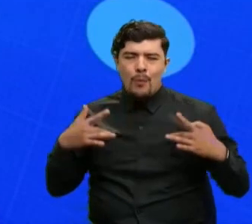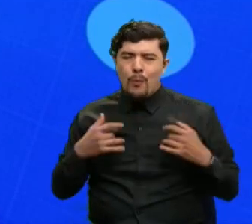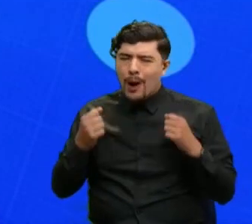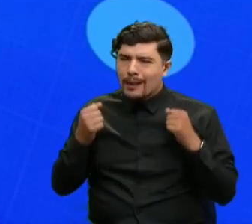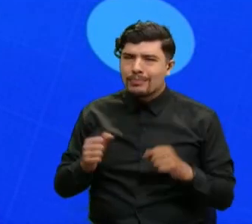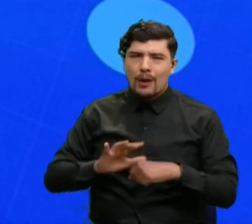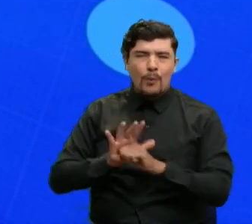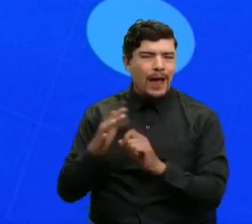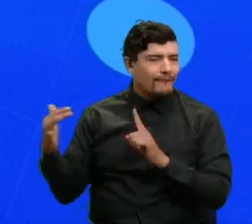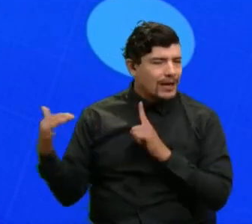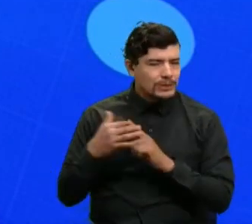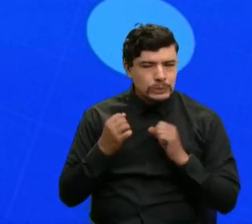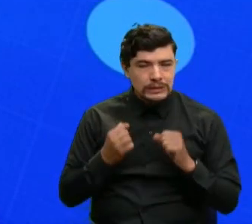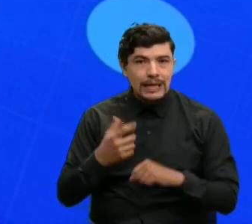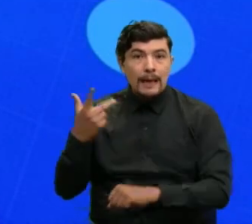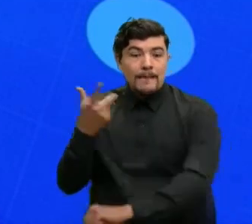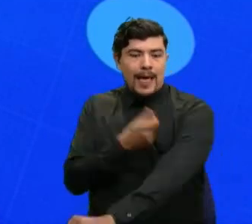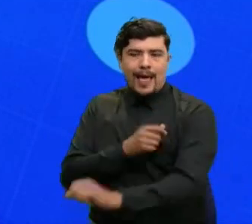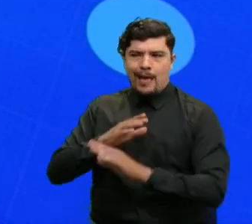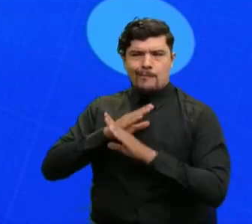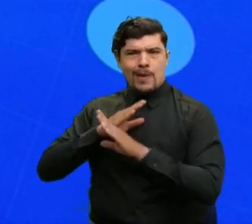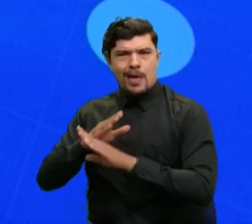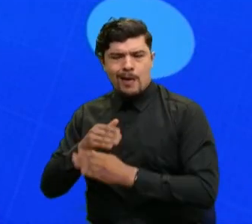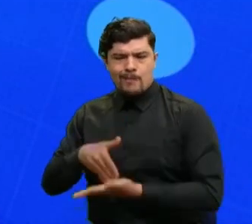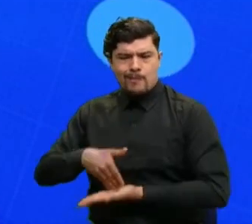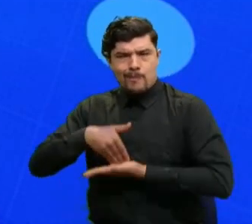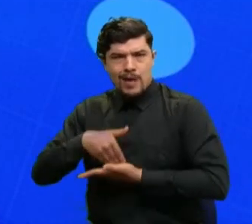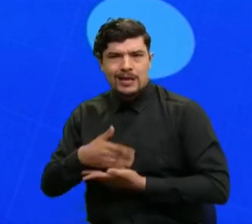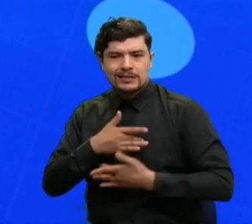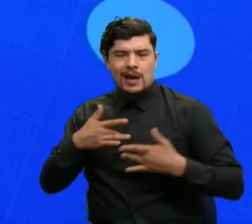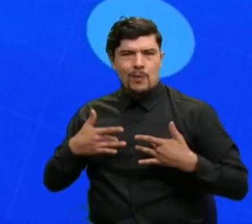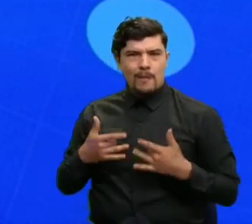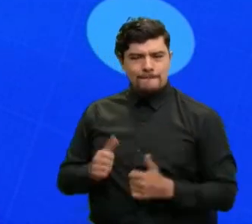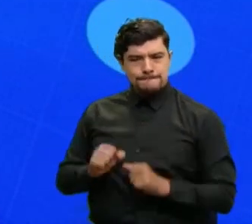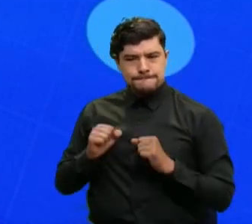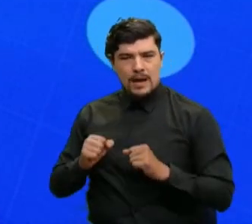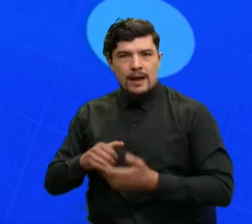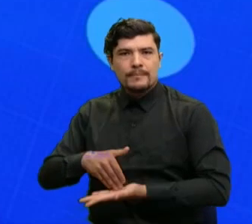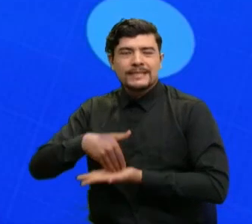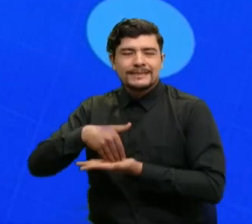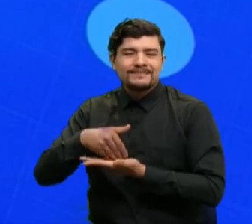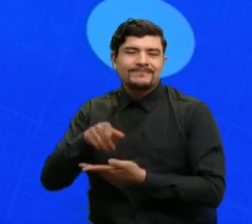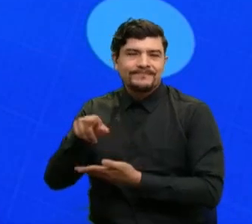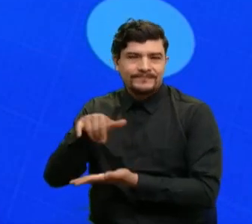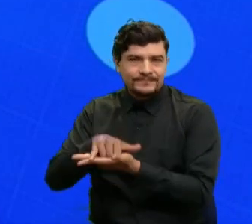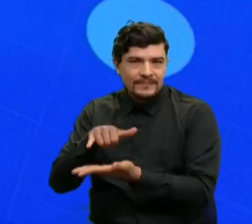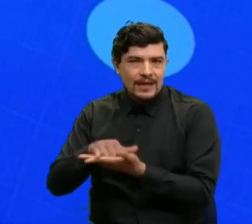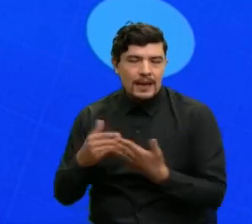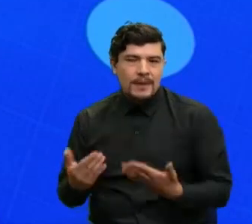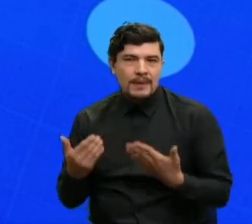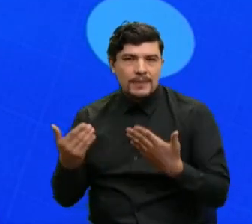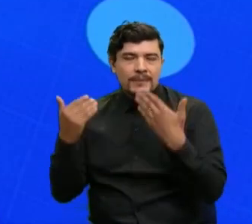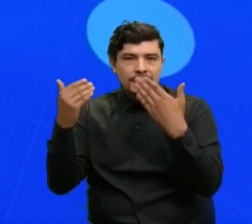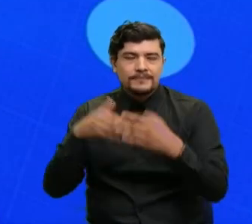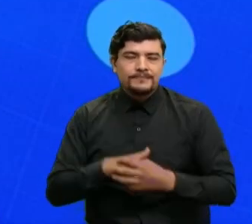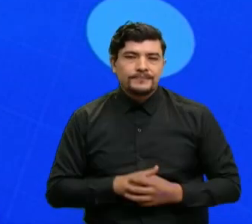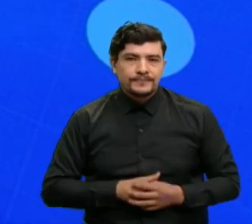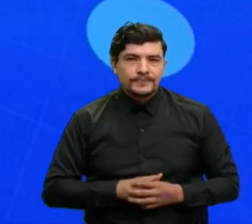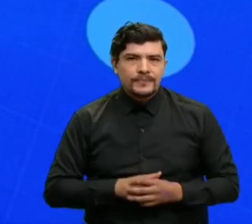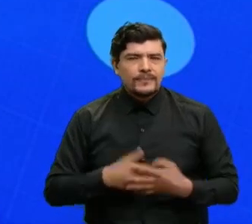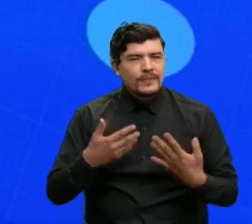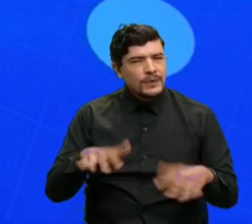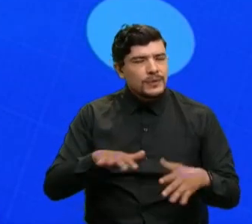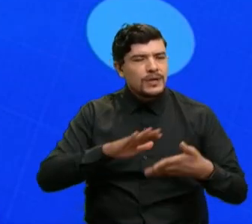De todas las marcas son importantes y todas sirven, porque he visto que la comunidad ha estado últimamente como un